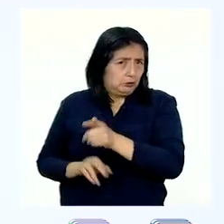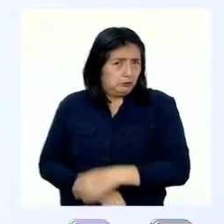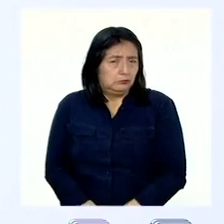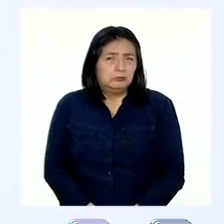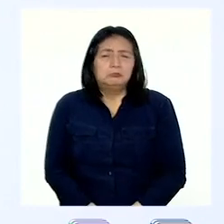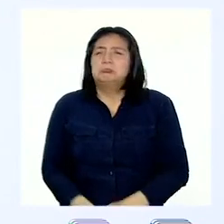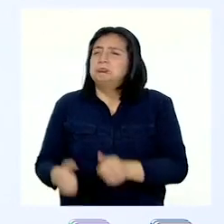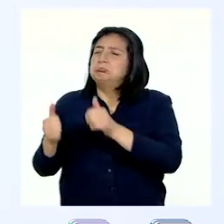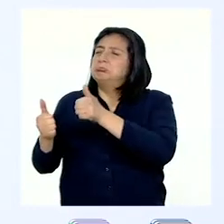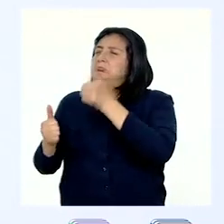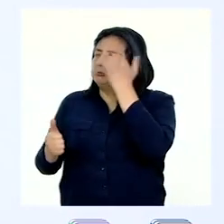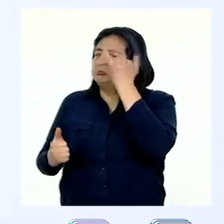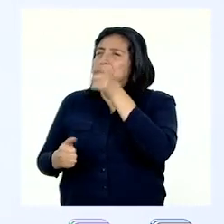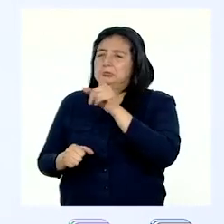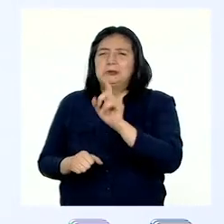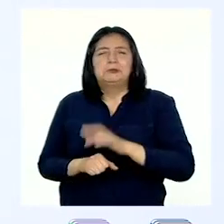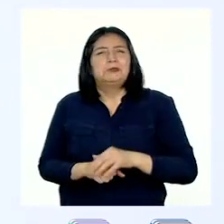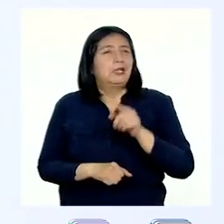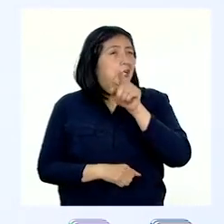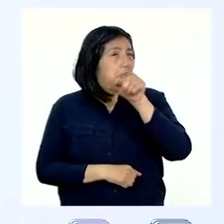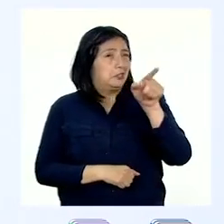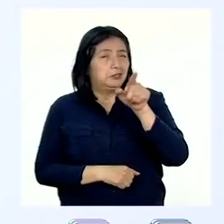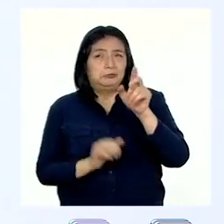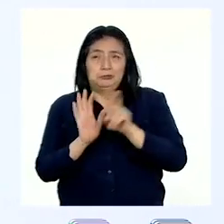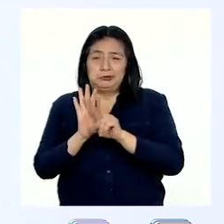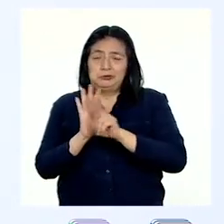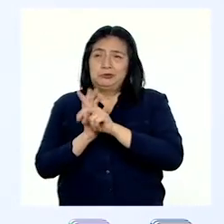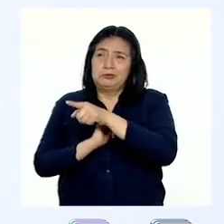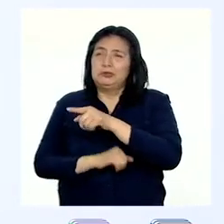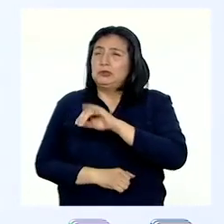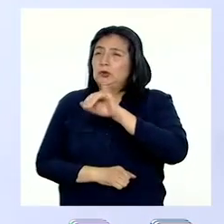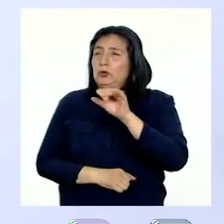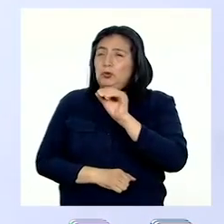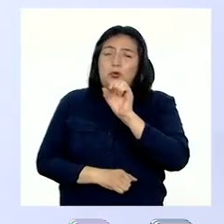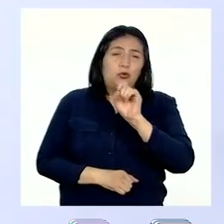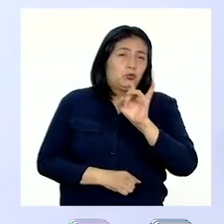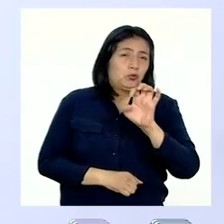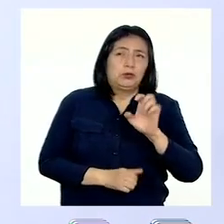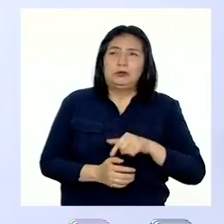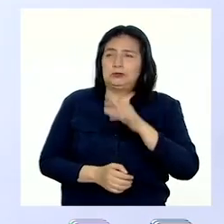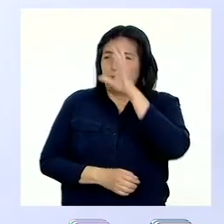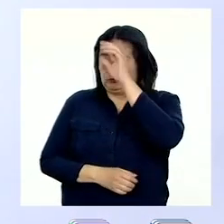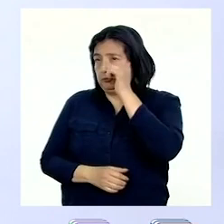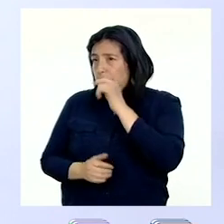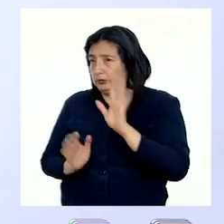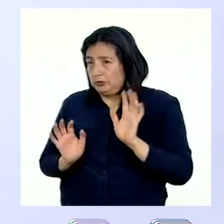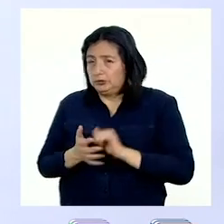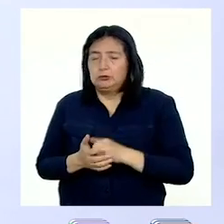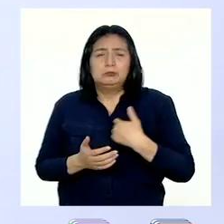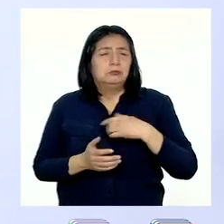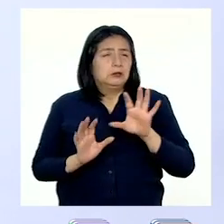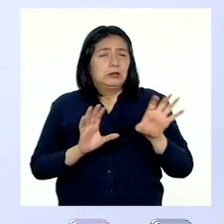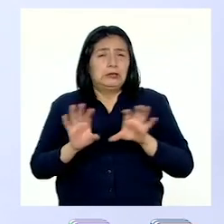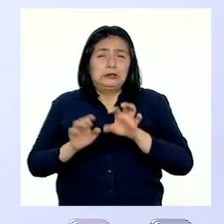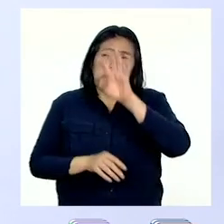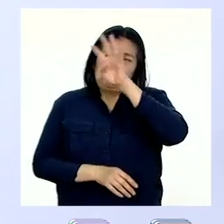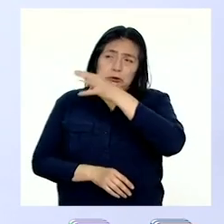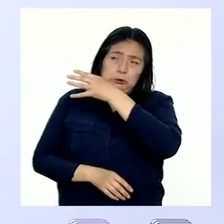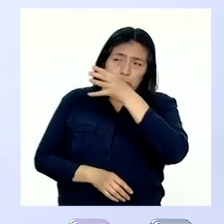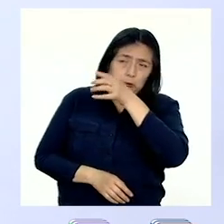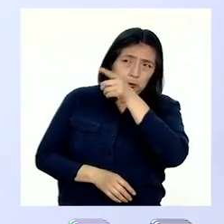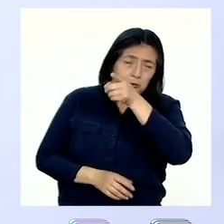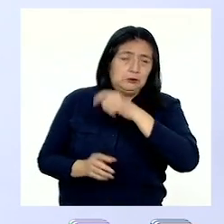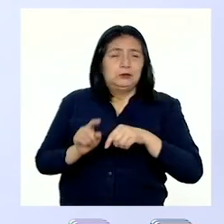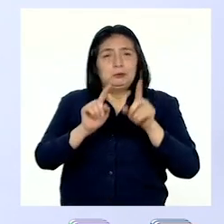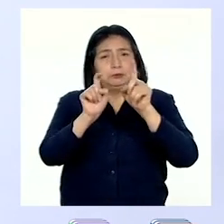respuestas? Buena idea, profesor. Aquí tenemos un voluntario. Es Josué. Chicas y chicos, para hacer el cuadro o